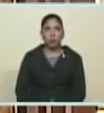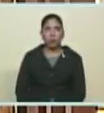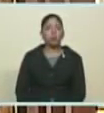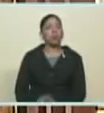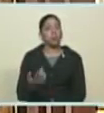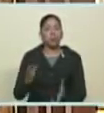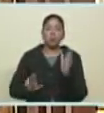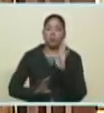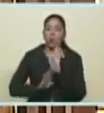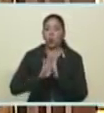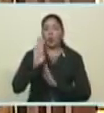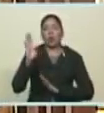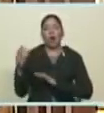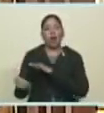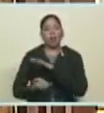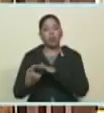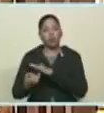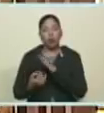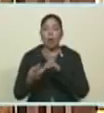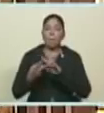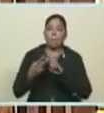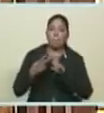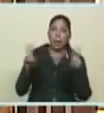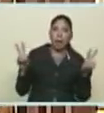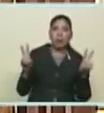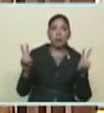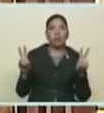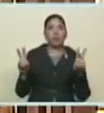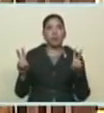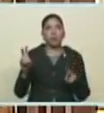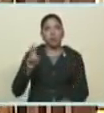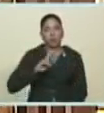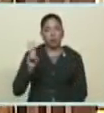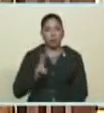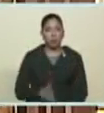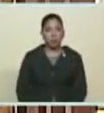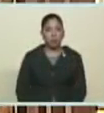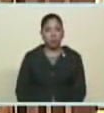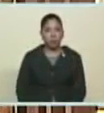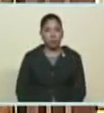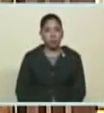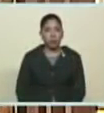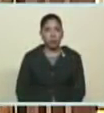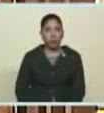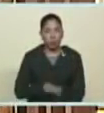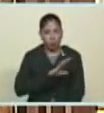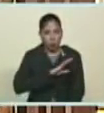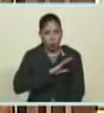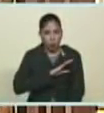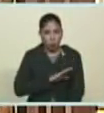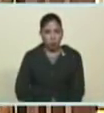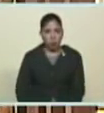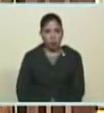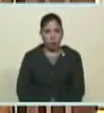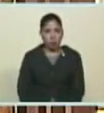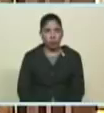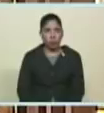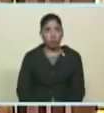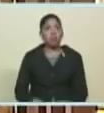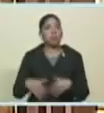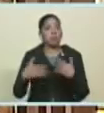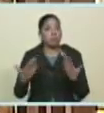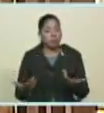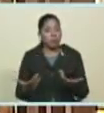de la institucionalidad y de la paz del país, que es la aspiración general de nuestra patria. Por eso,